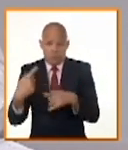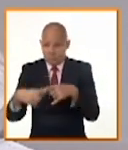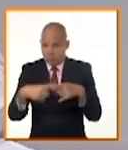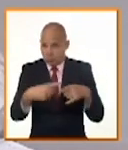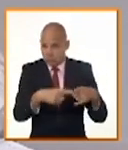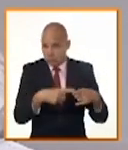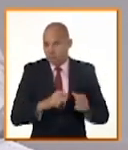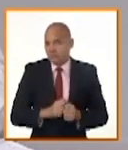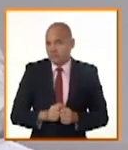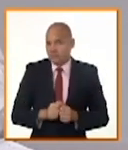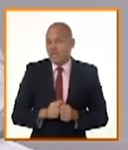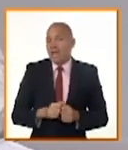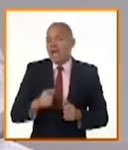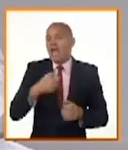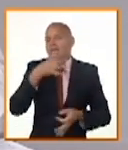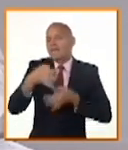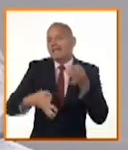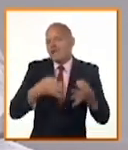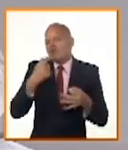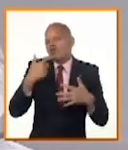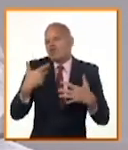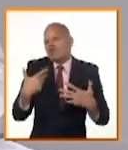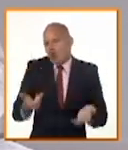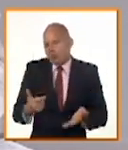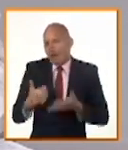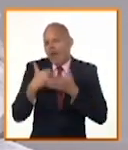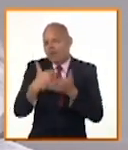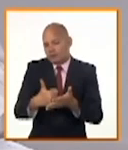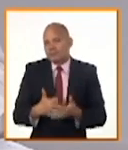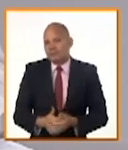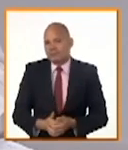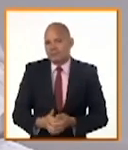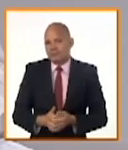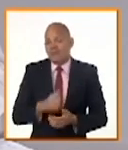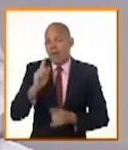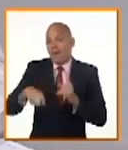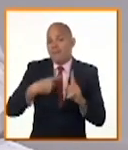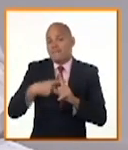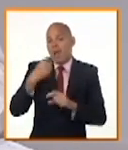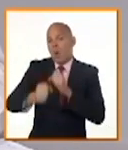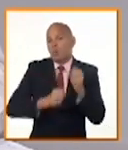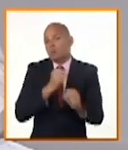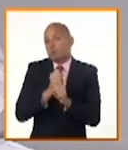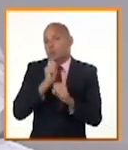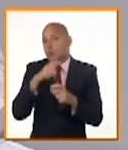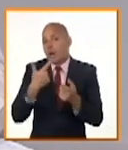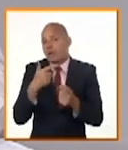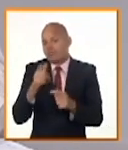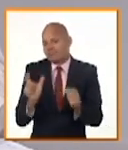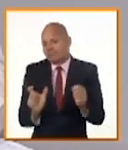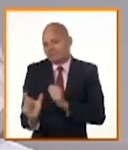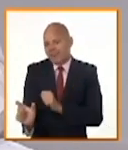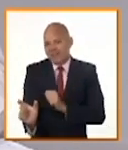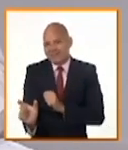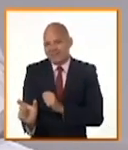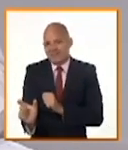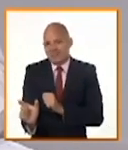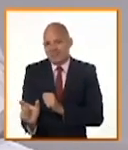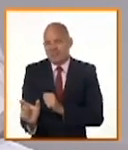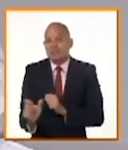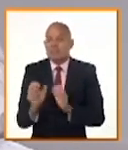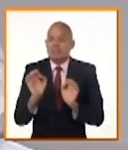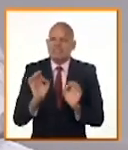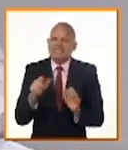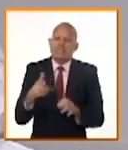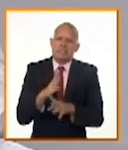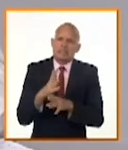donde pueden estar las posibilidades Y darles valor a la tarjeta no una tarjeta de pago no no una tarjeta que simplemente sustituya cajero pagador